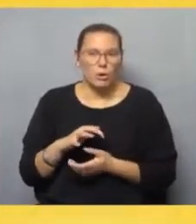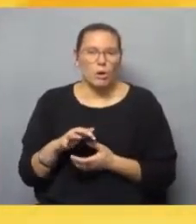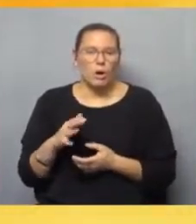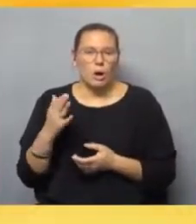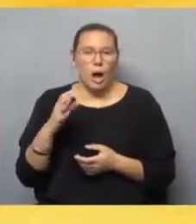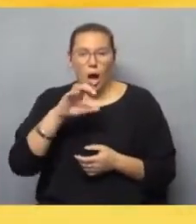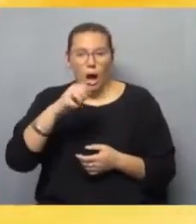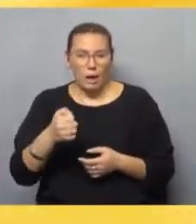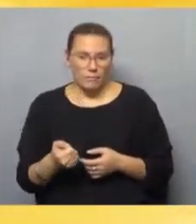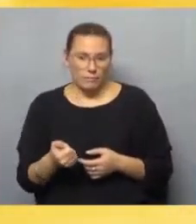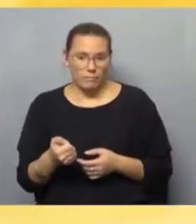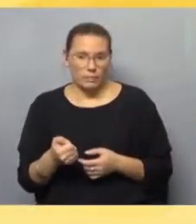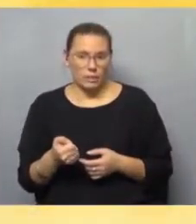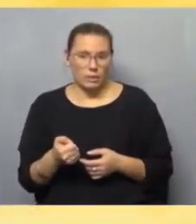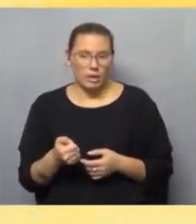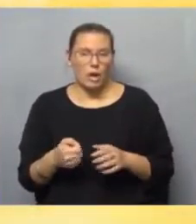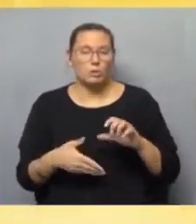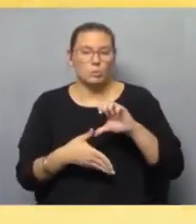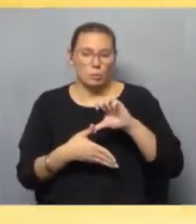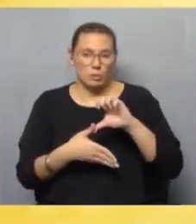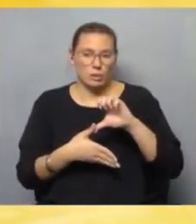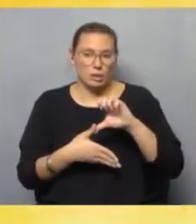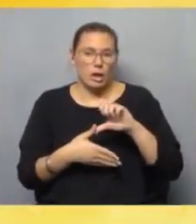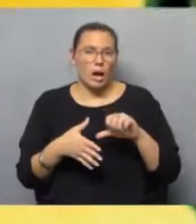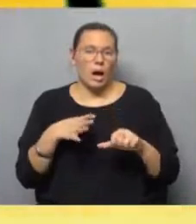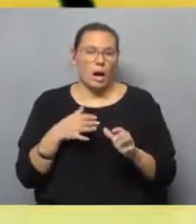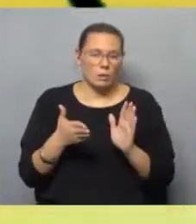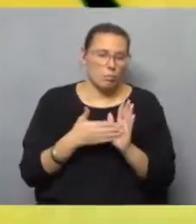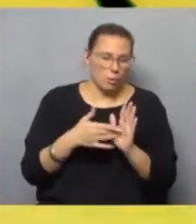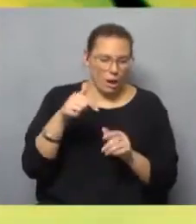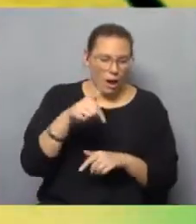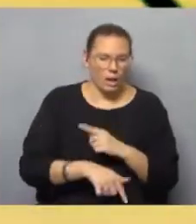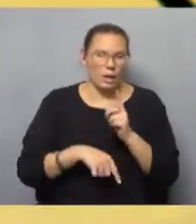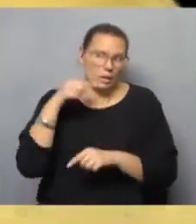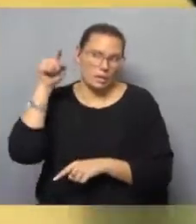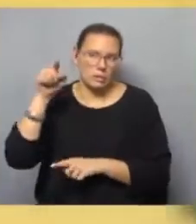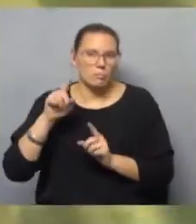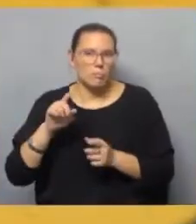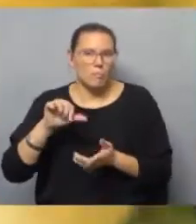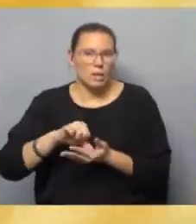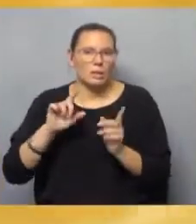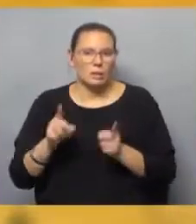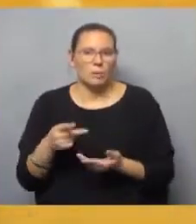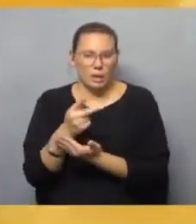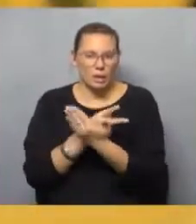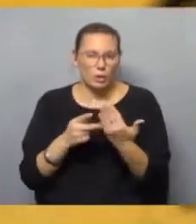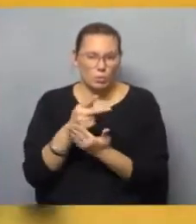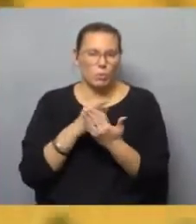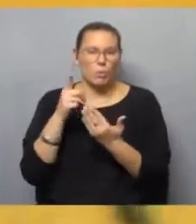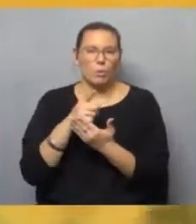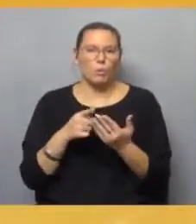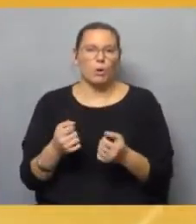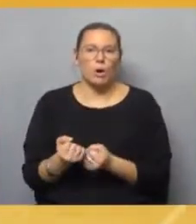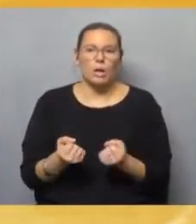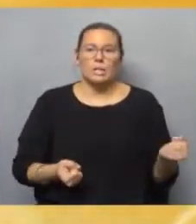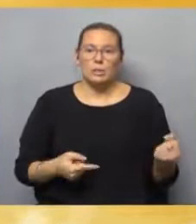África como Sudamérica, naturalmente va a tener sus evidencias de este lado y también del lado opuesto. Claro, ahí está el croquis de lo que es, digamos, el cinturón Don Feliciano